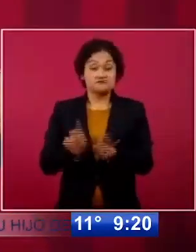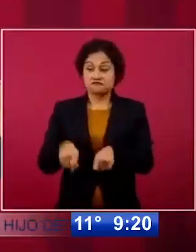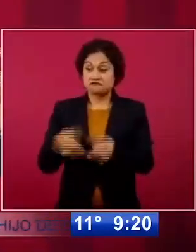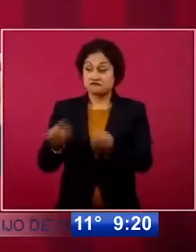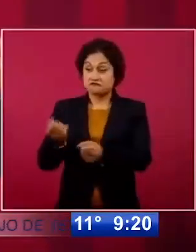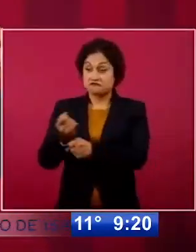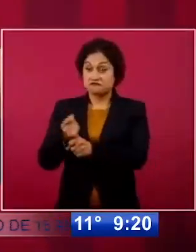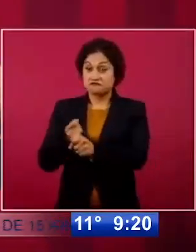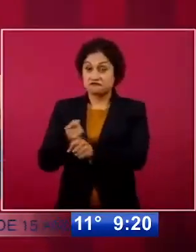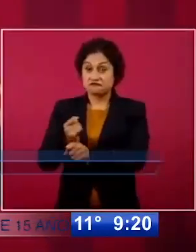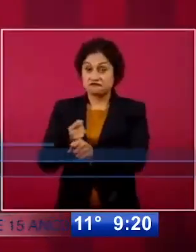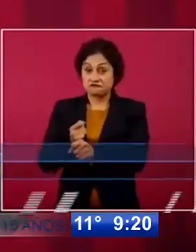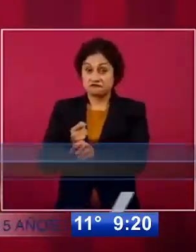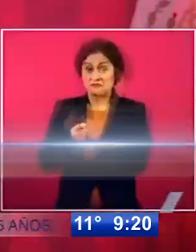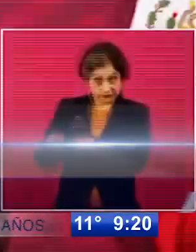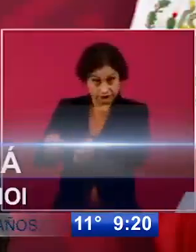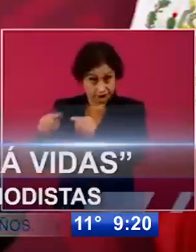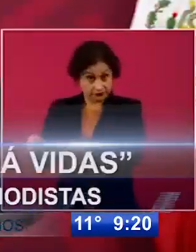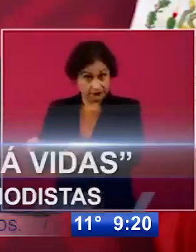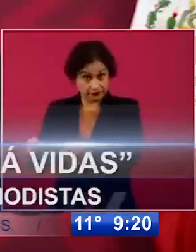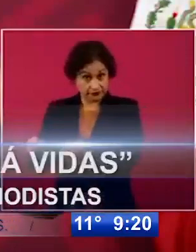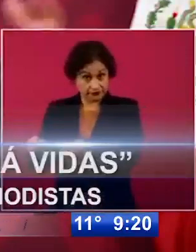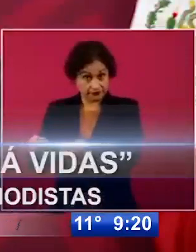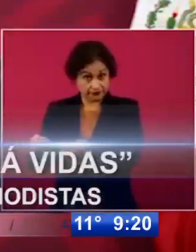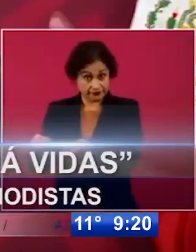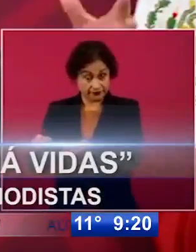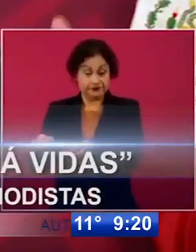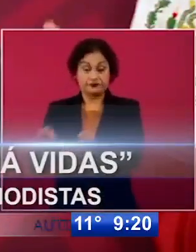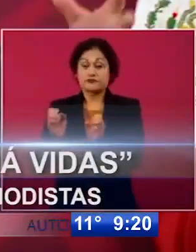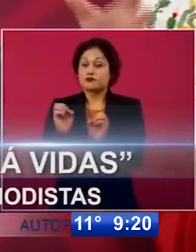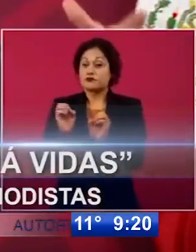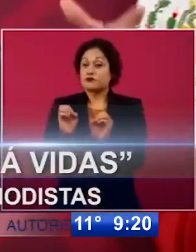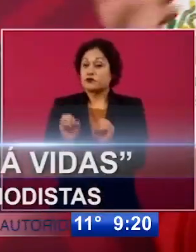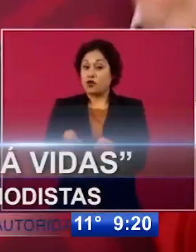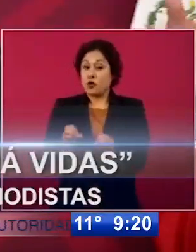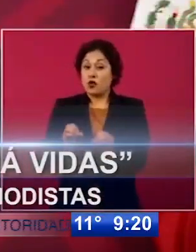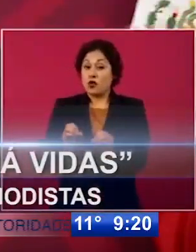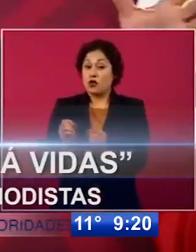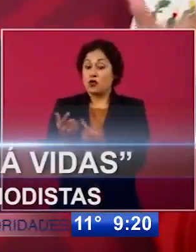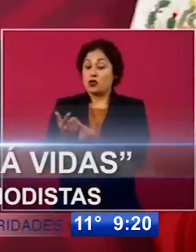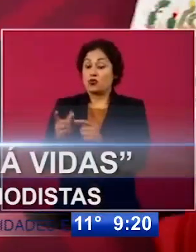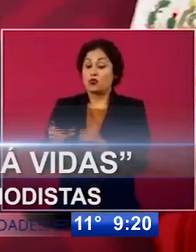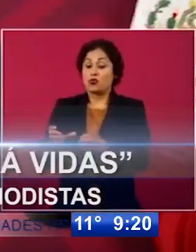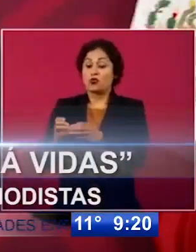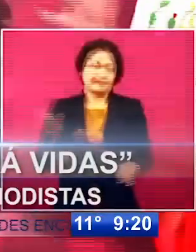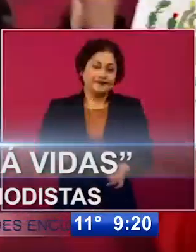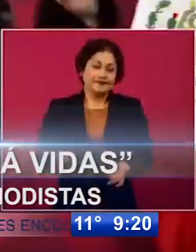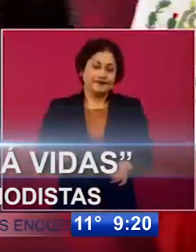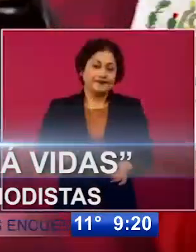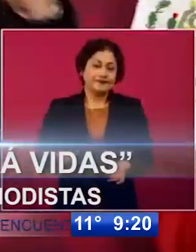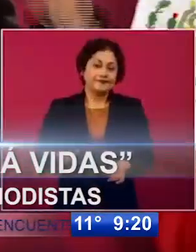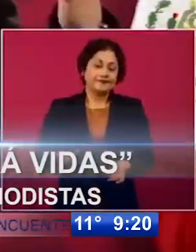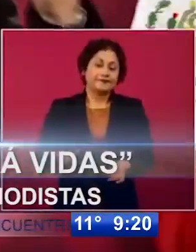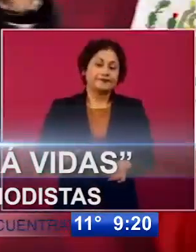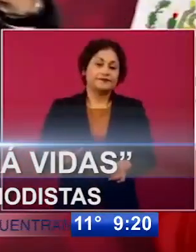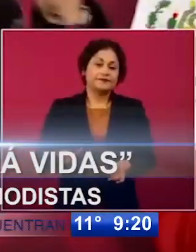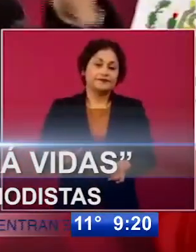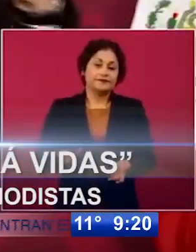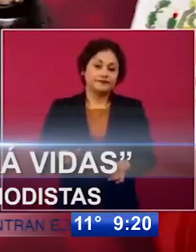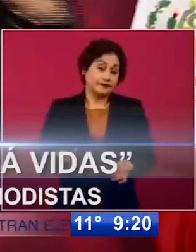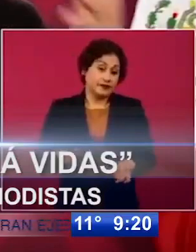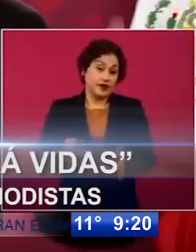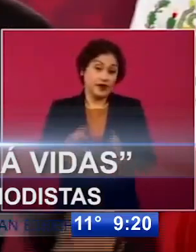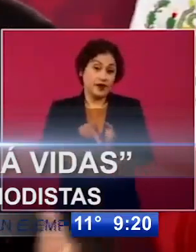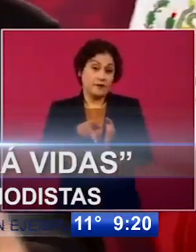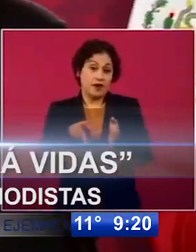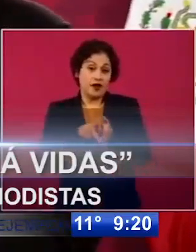¿Pertenecías al grupo de Aguilar Camín? ¿O al grupo de Reforma? Su misión